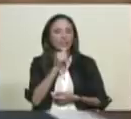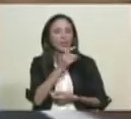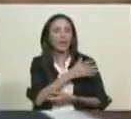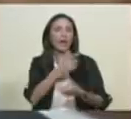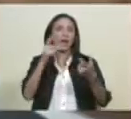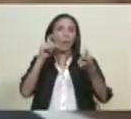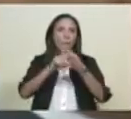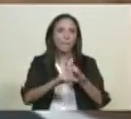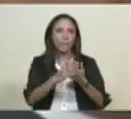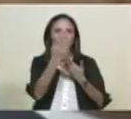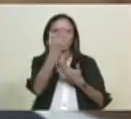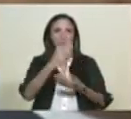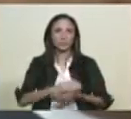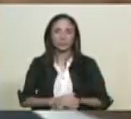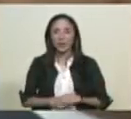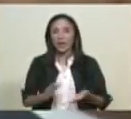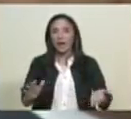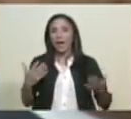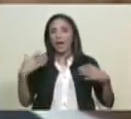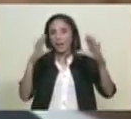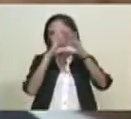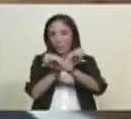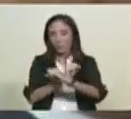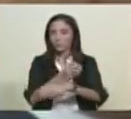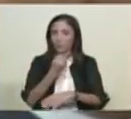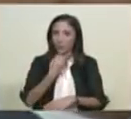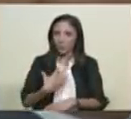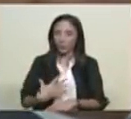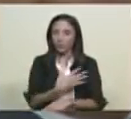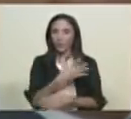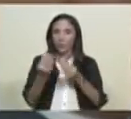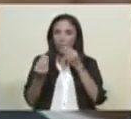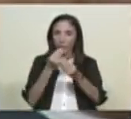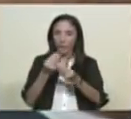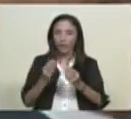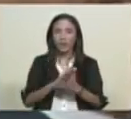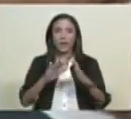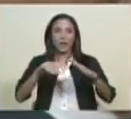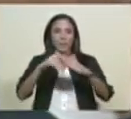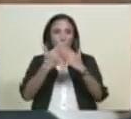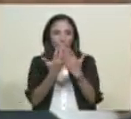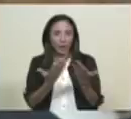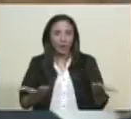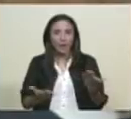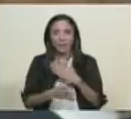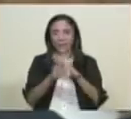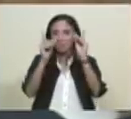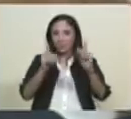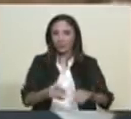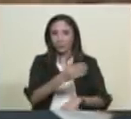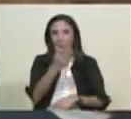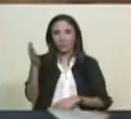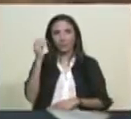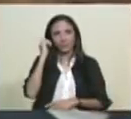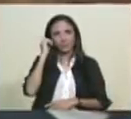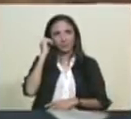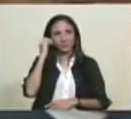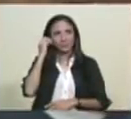Pueden aprovechar el resto de la noche y la madrugada, ¿verdad, Tarek?